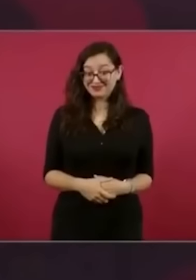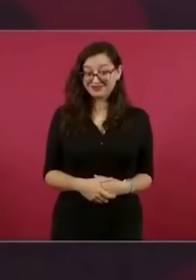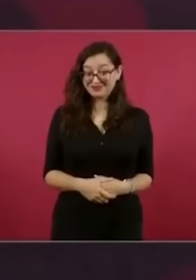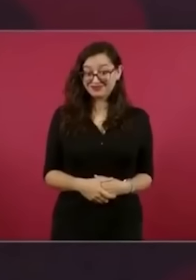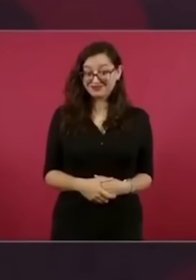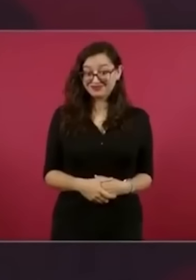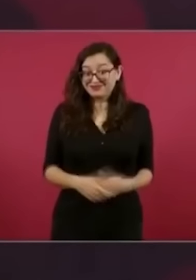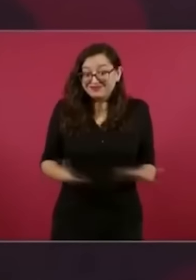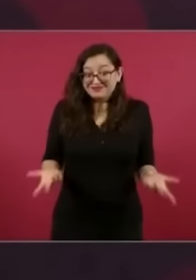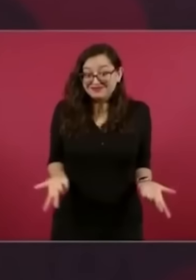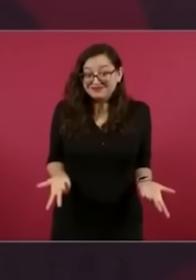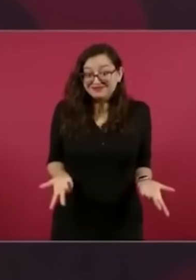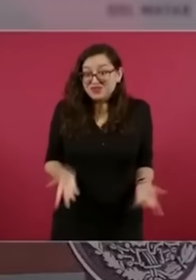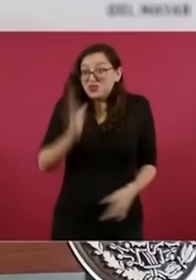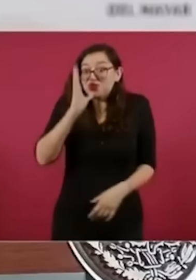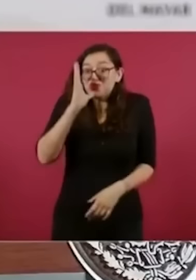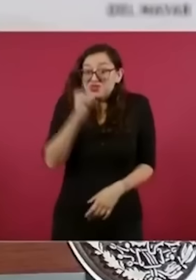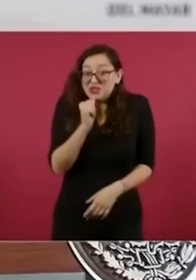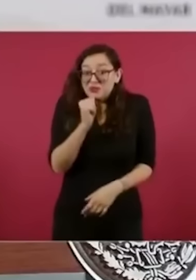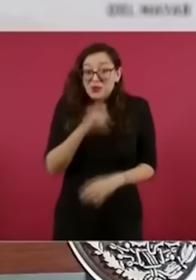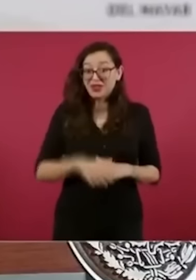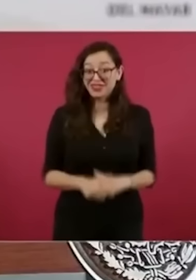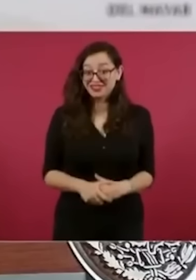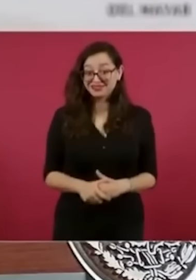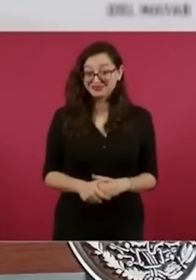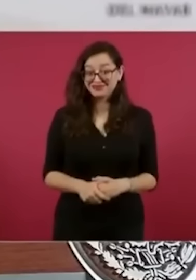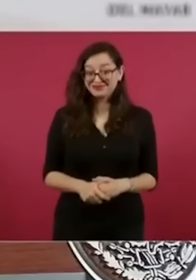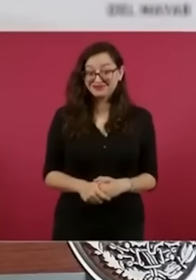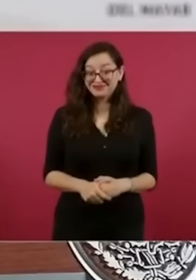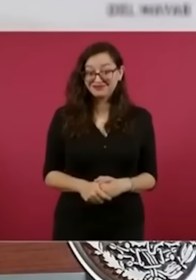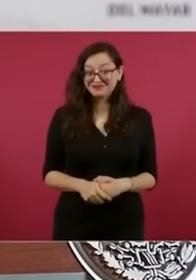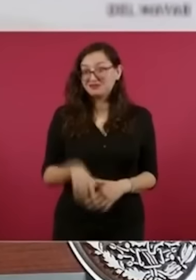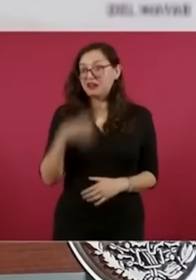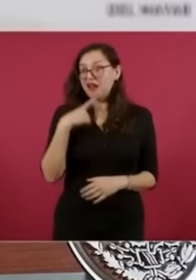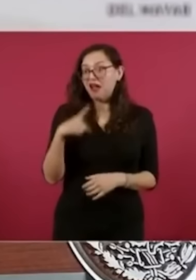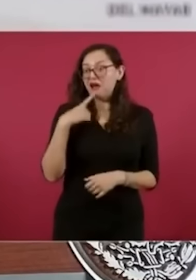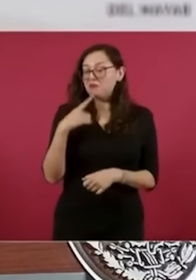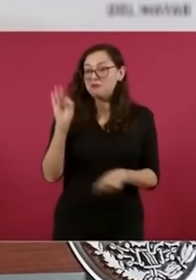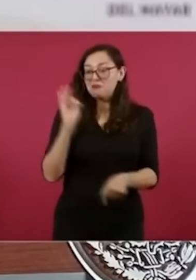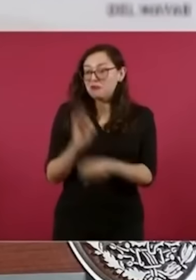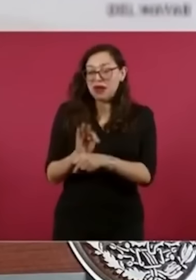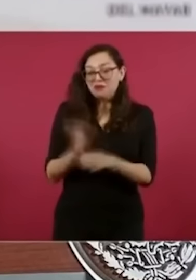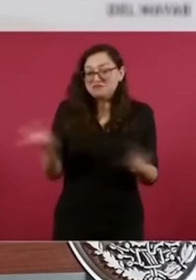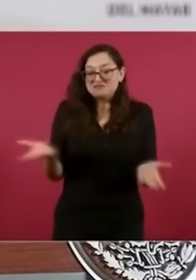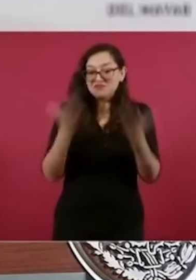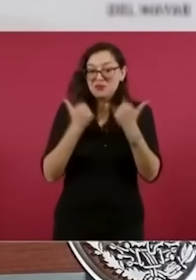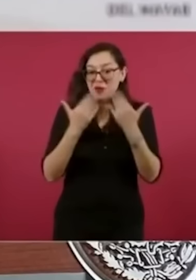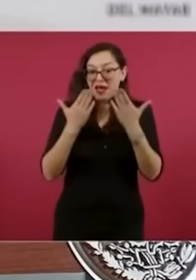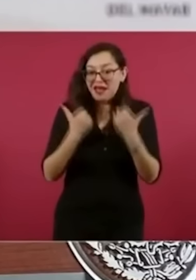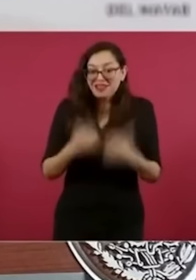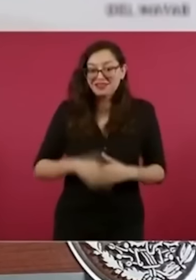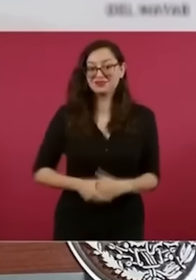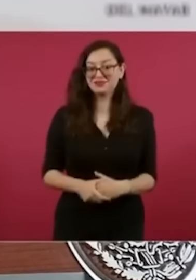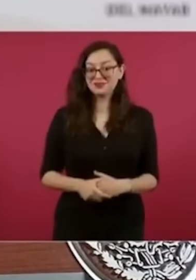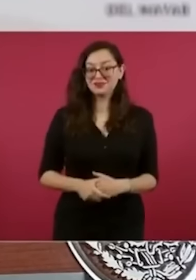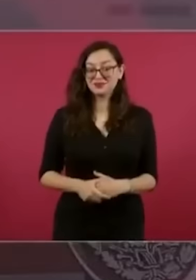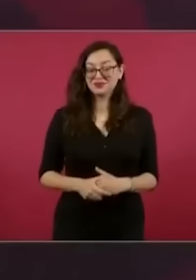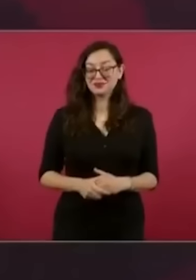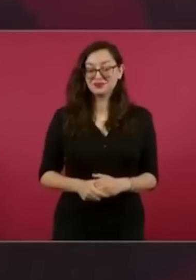corresponde no tienen facultad Tan sencillo como eso es como si